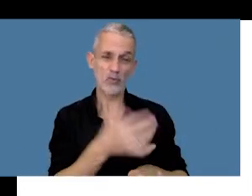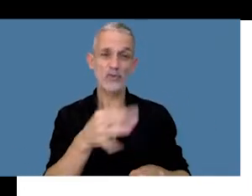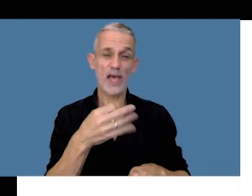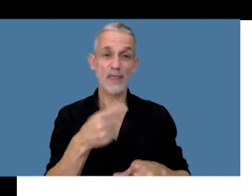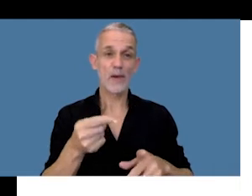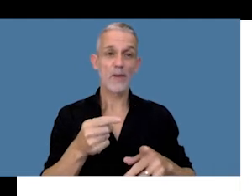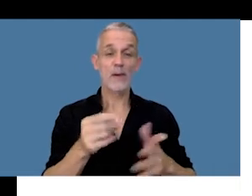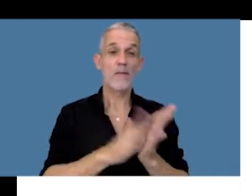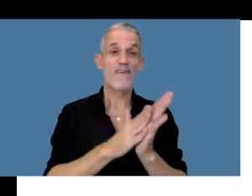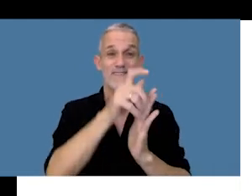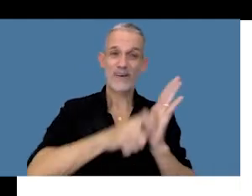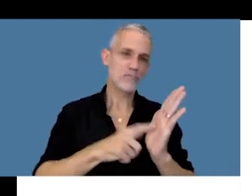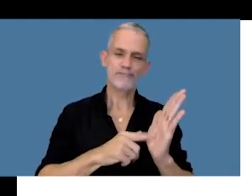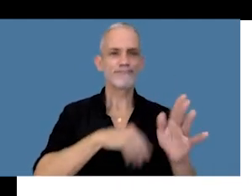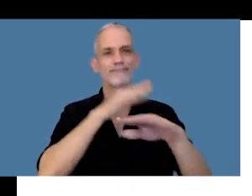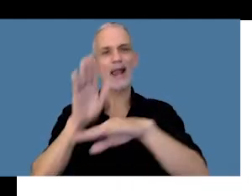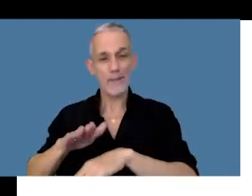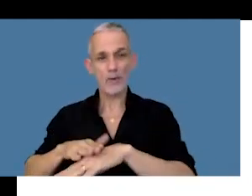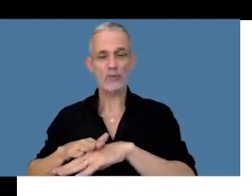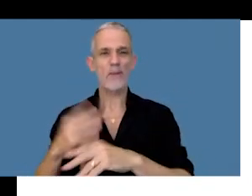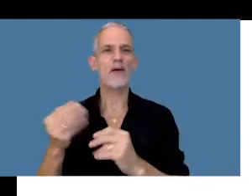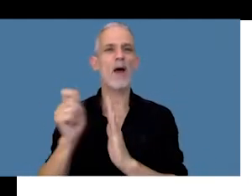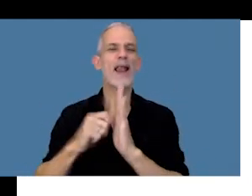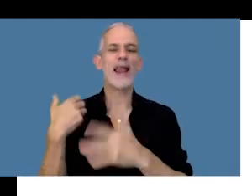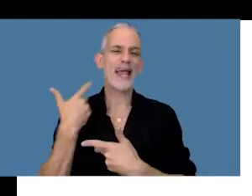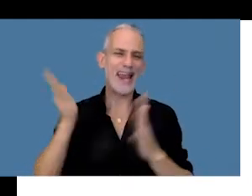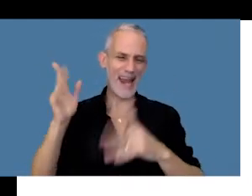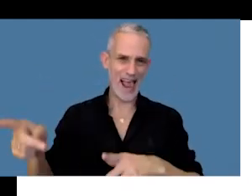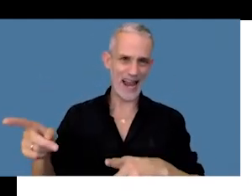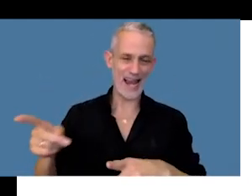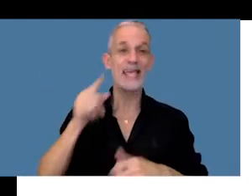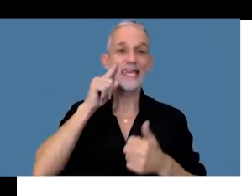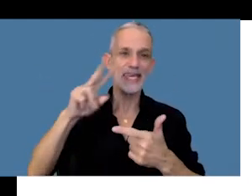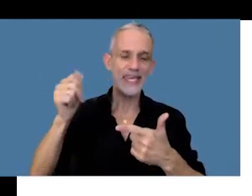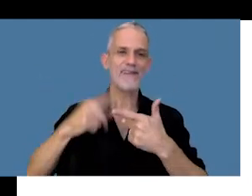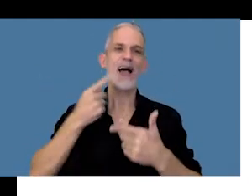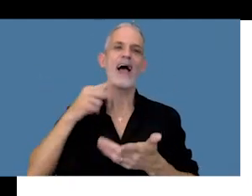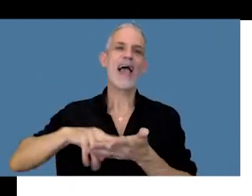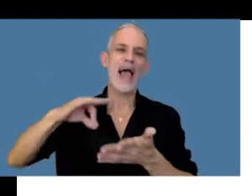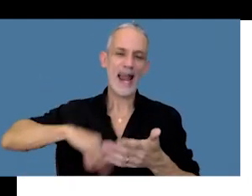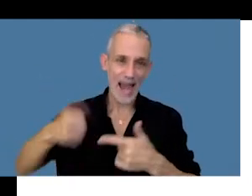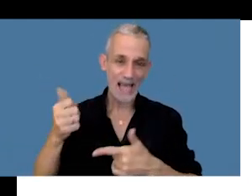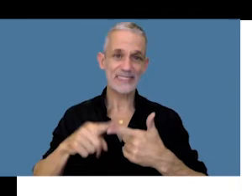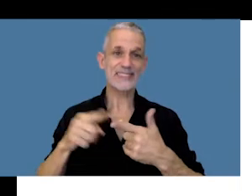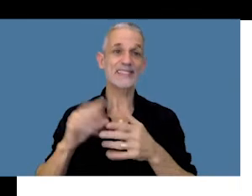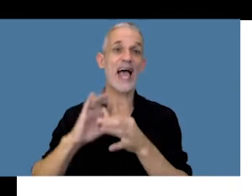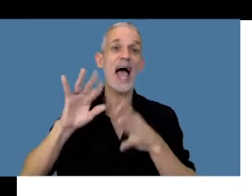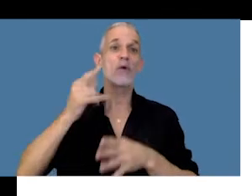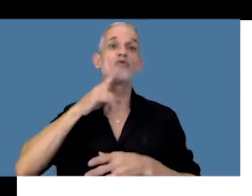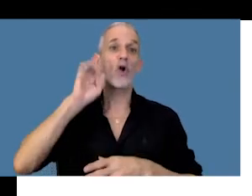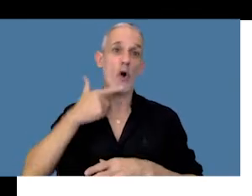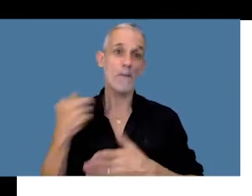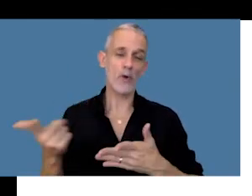a ser responsable del régimen general, IVA, ganancias y autónomos en caso de